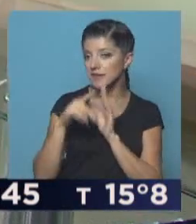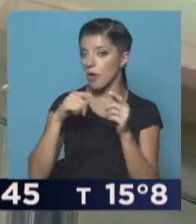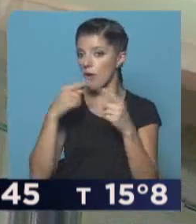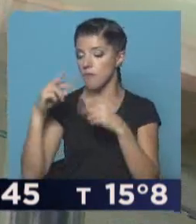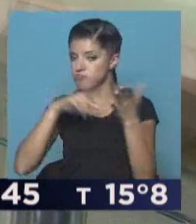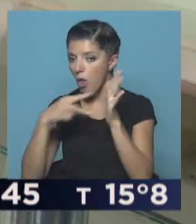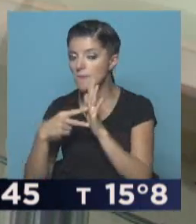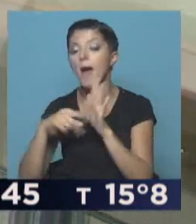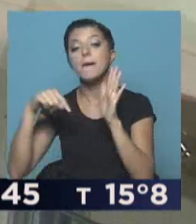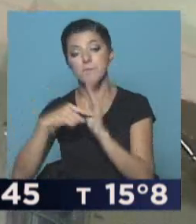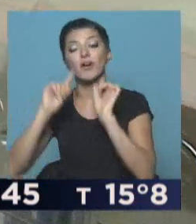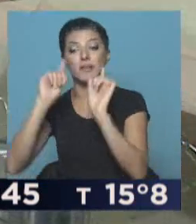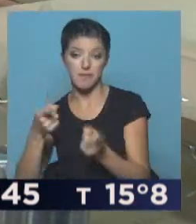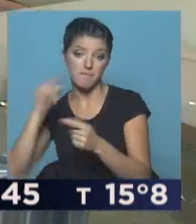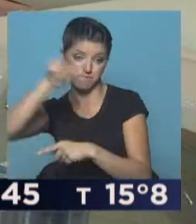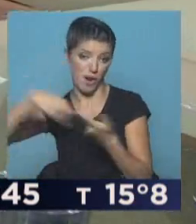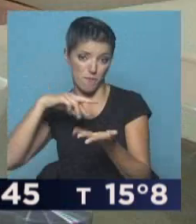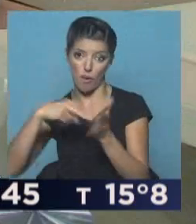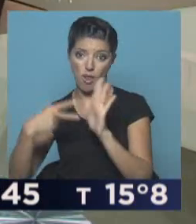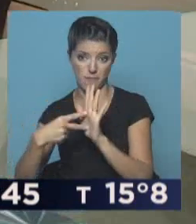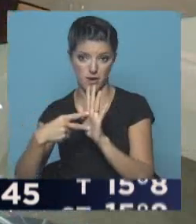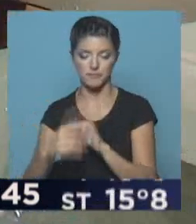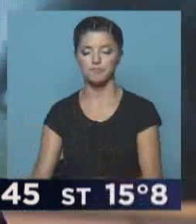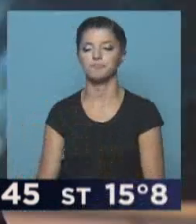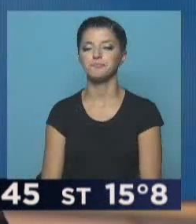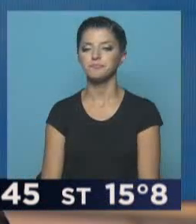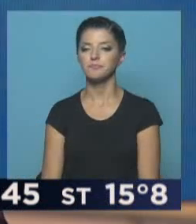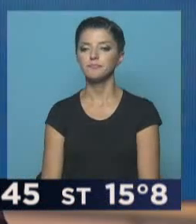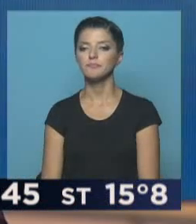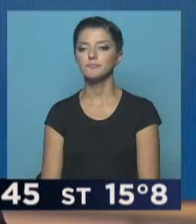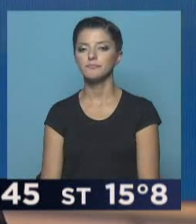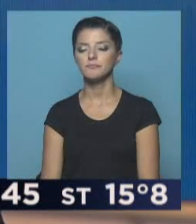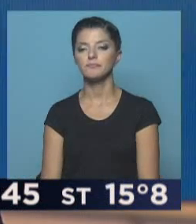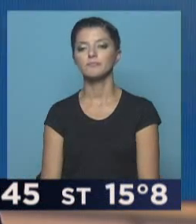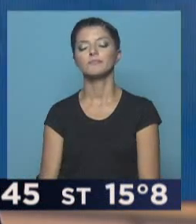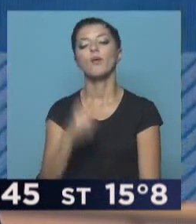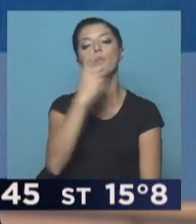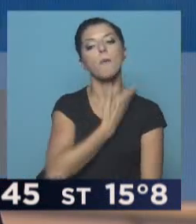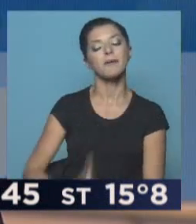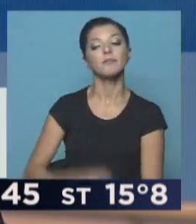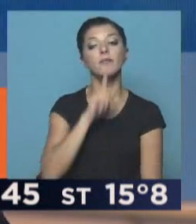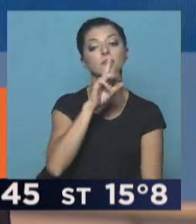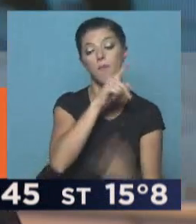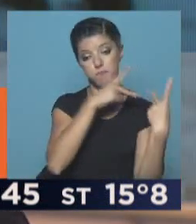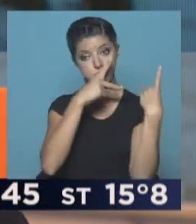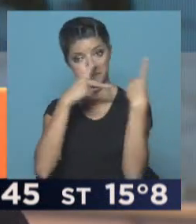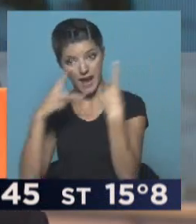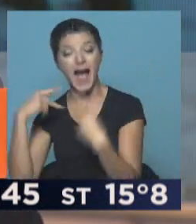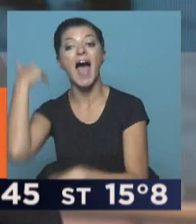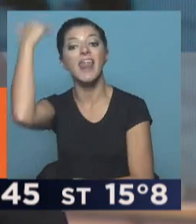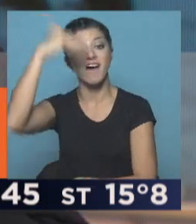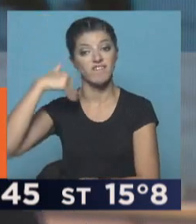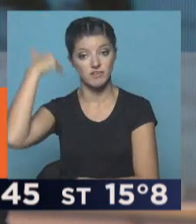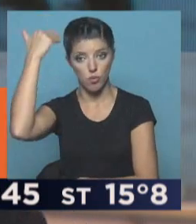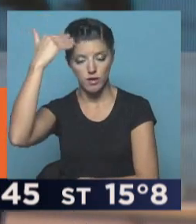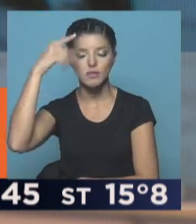pero que de algún modo se ven afectados por esto? Hay un alineamiento desde el momento en que Donald Trump va a Arabia Saudita, allí firma la mayor venta